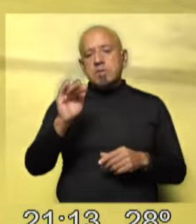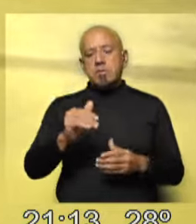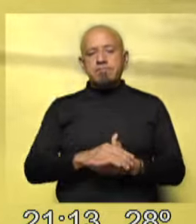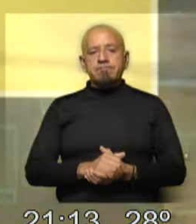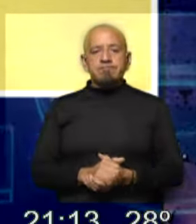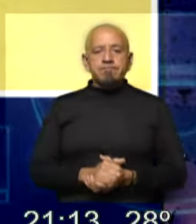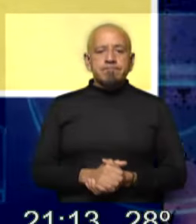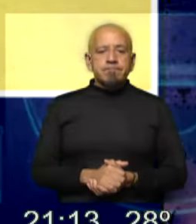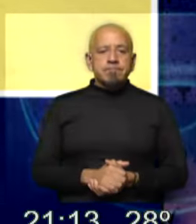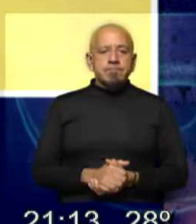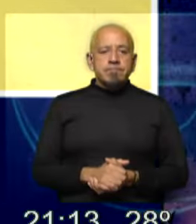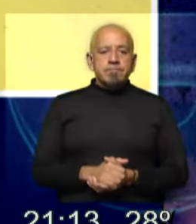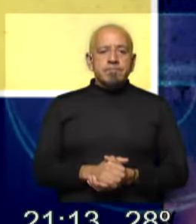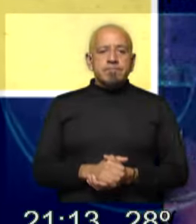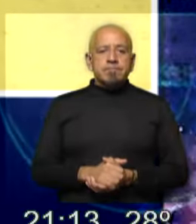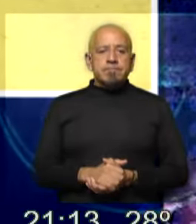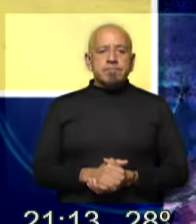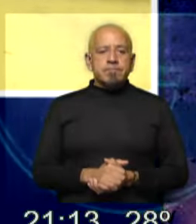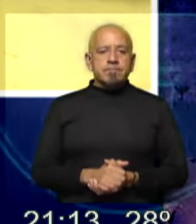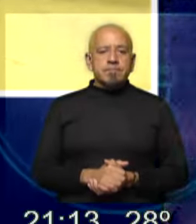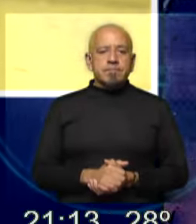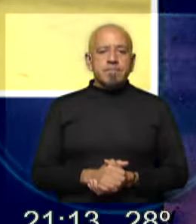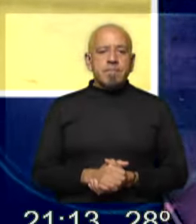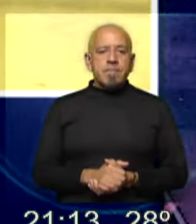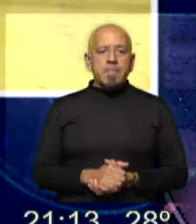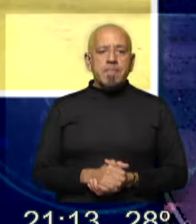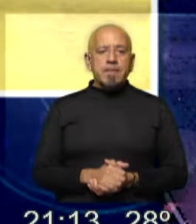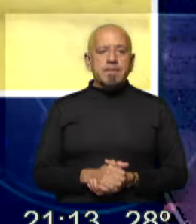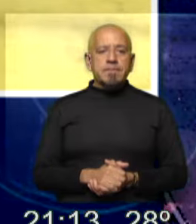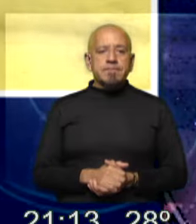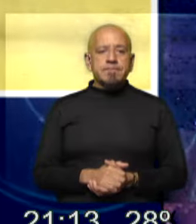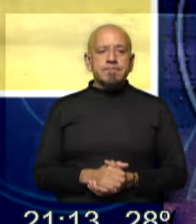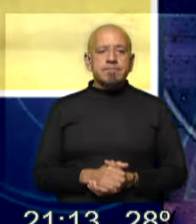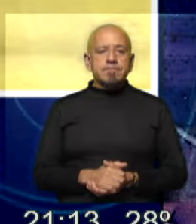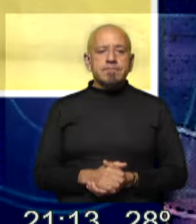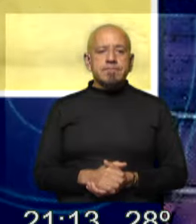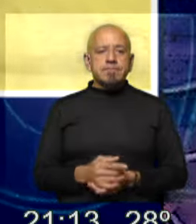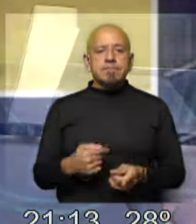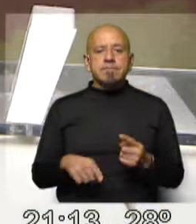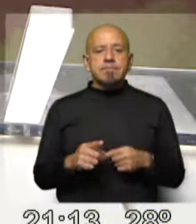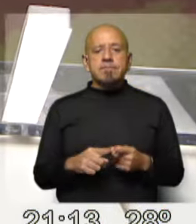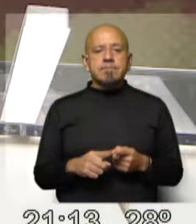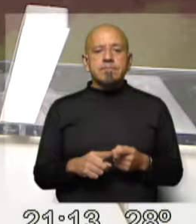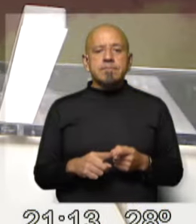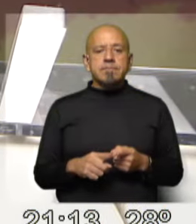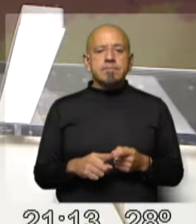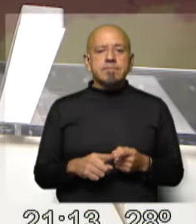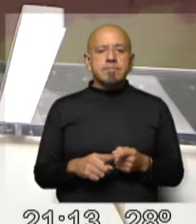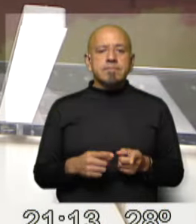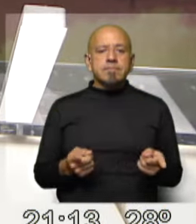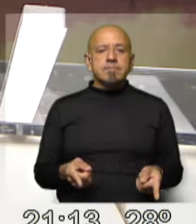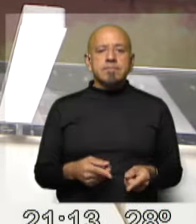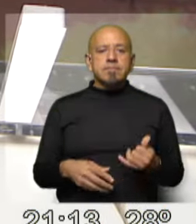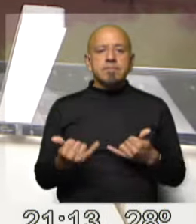grande divino Lu Muchísimas gracias qué grande eh Como decía vos volvió con toda Lila dando mucha